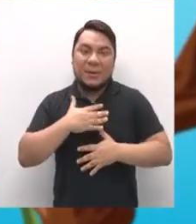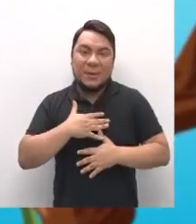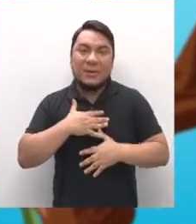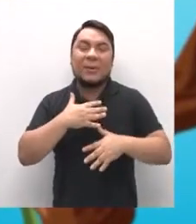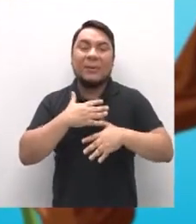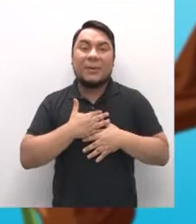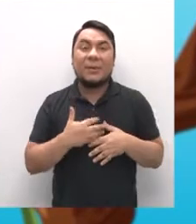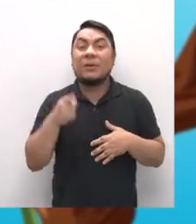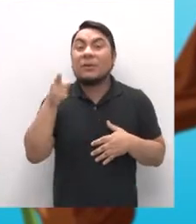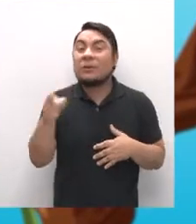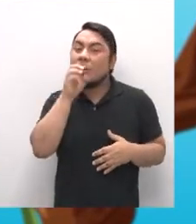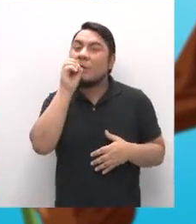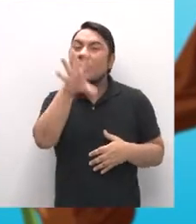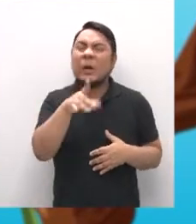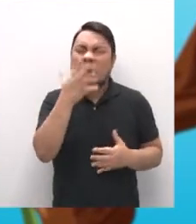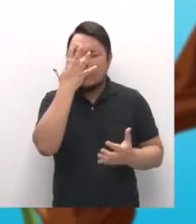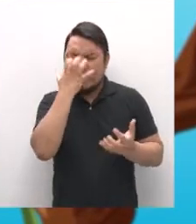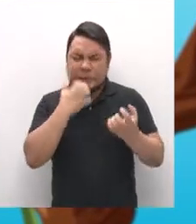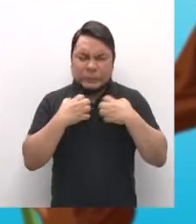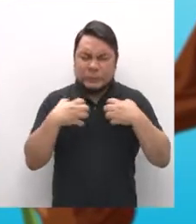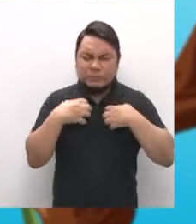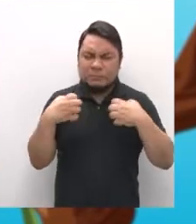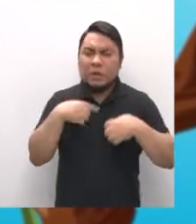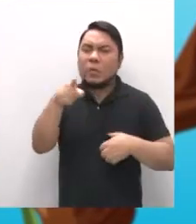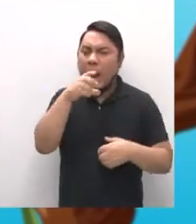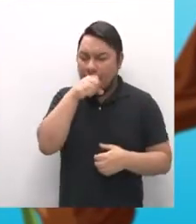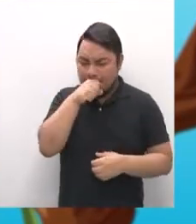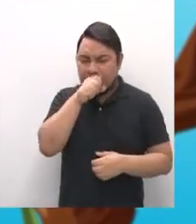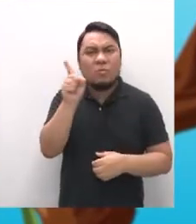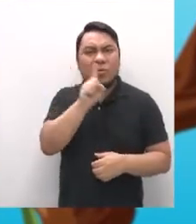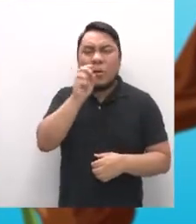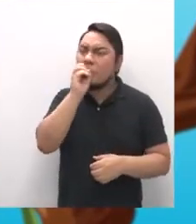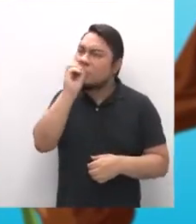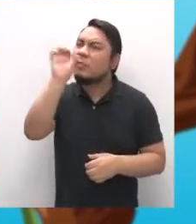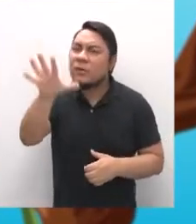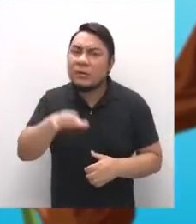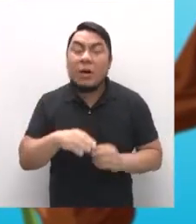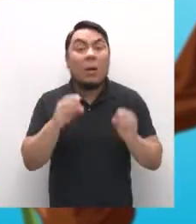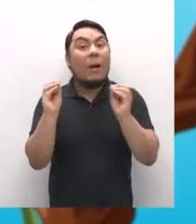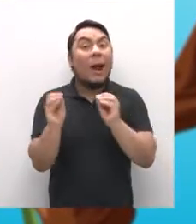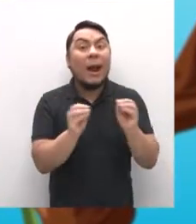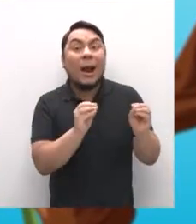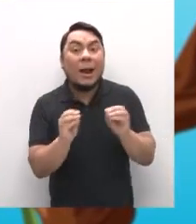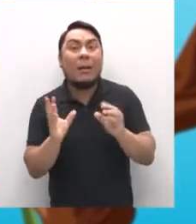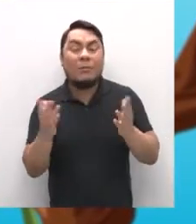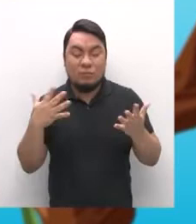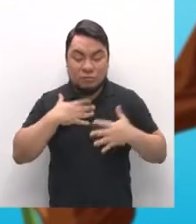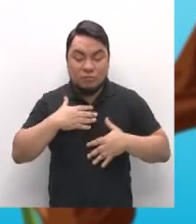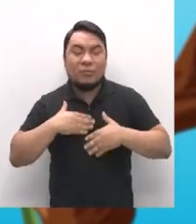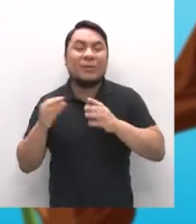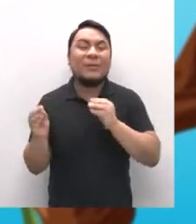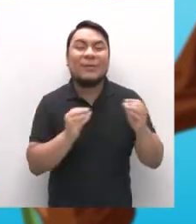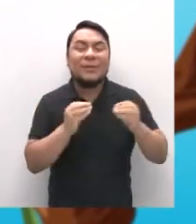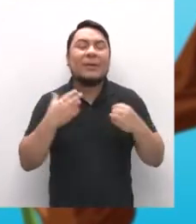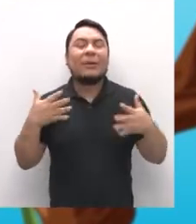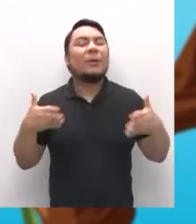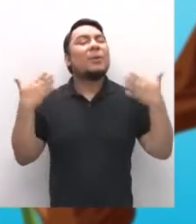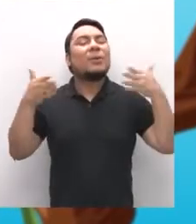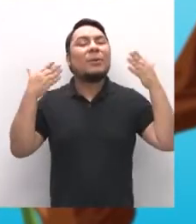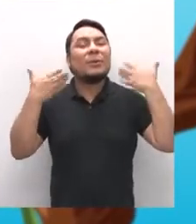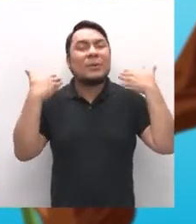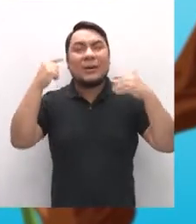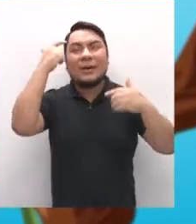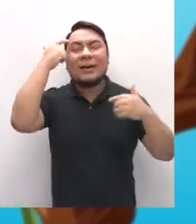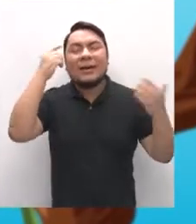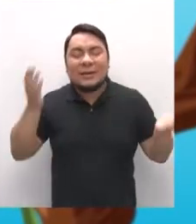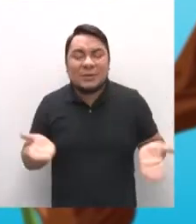Conversar sobre lo que te está molestando. O hacer un poco de movimiento para llenarte de energía y ayudar a tu mente